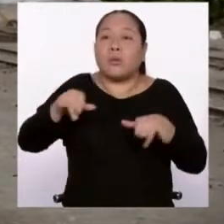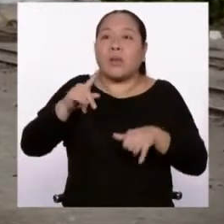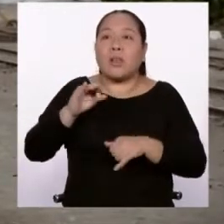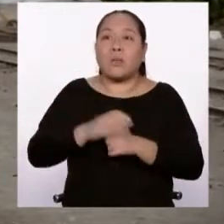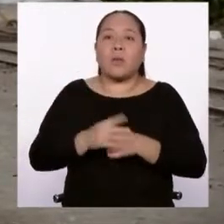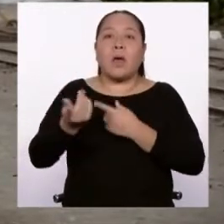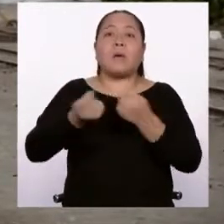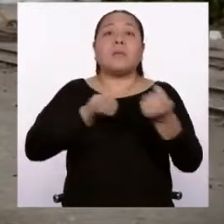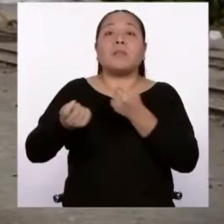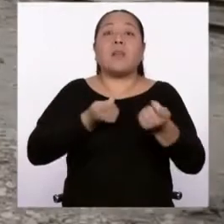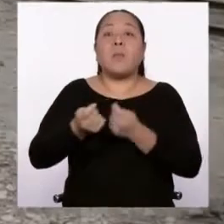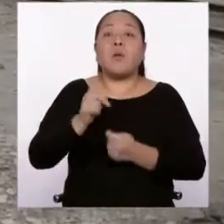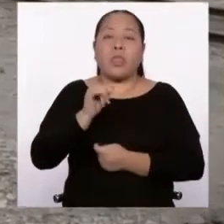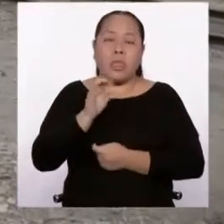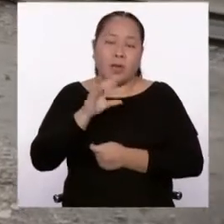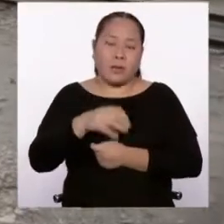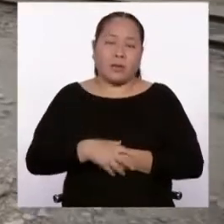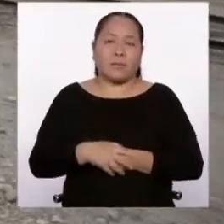regional de Tacna.